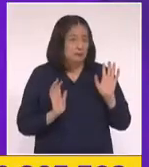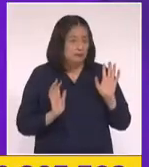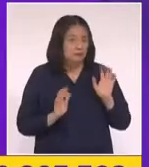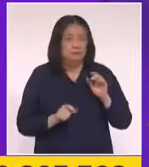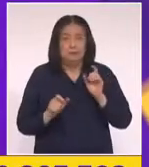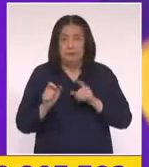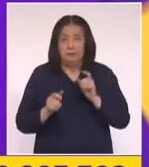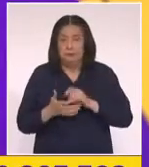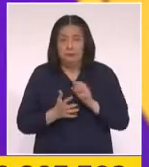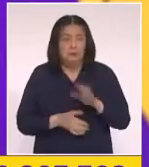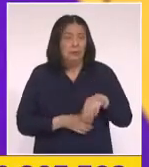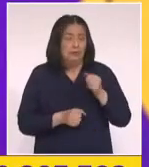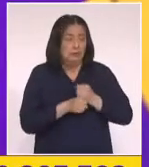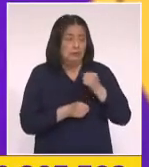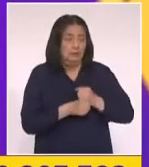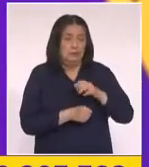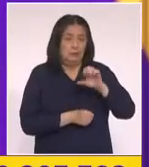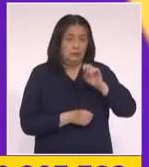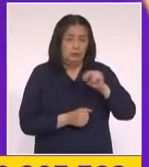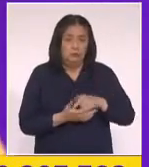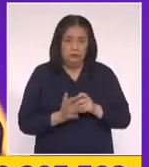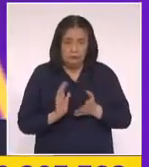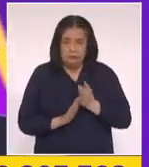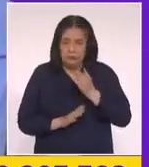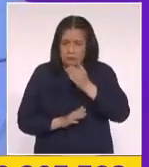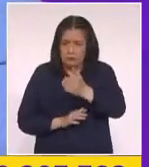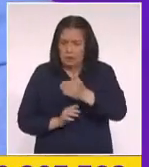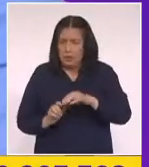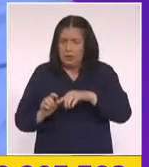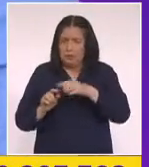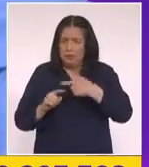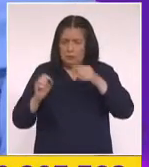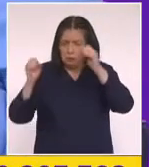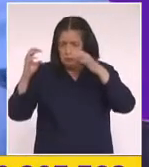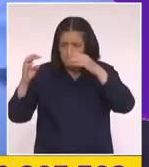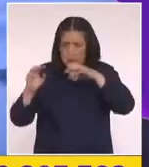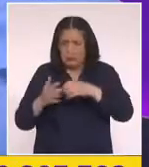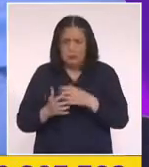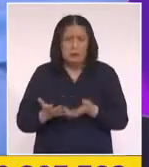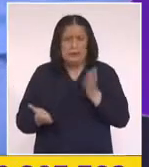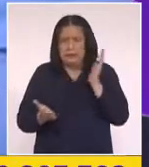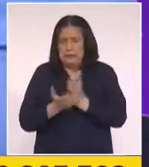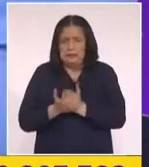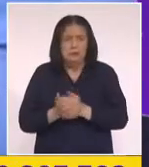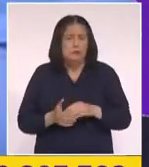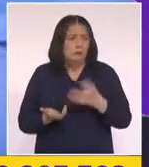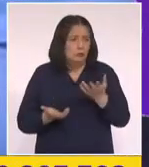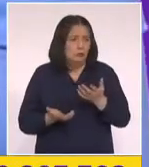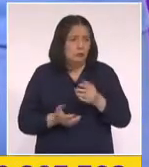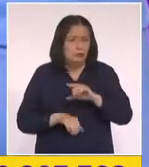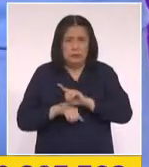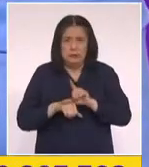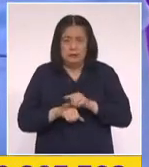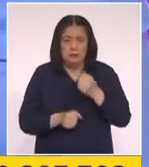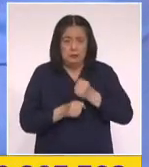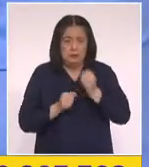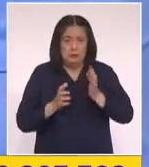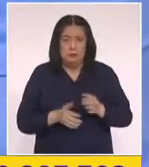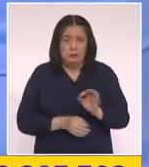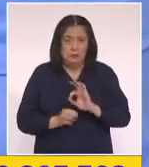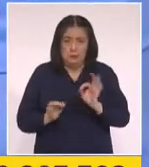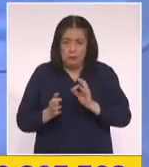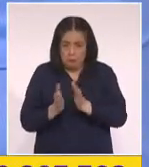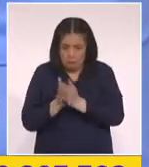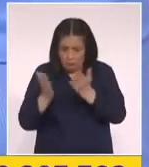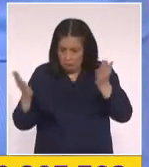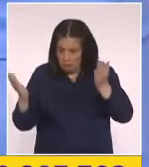de Sunafil intervino y sancionó a varios locales nocturnos del distrito de Lince. Los trabajadores de estos negocios no se